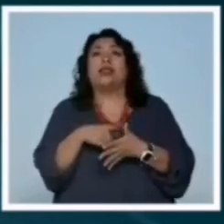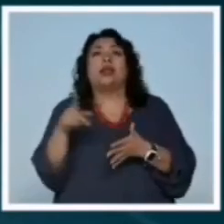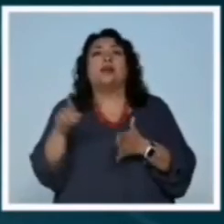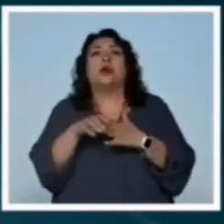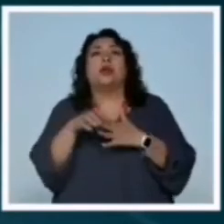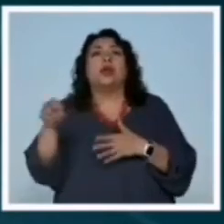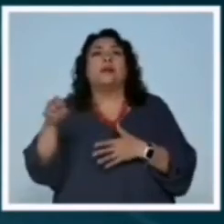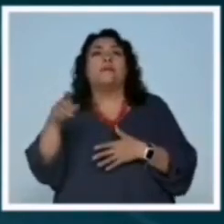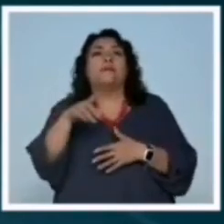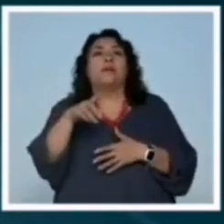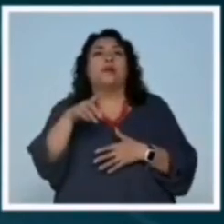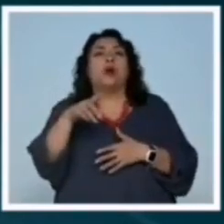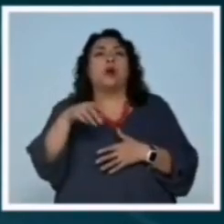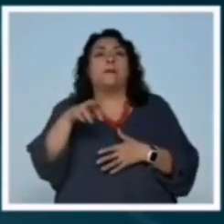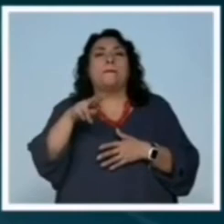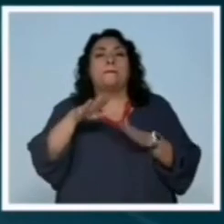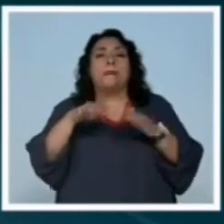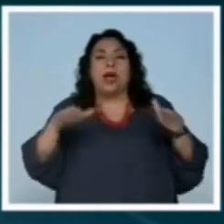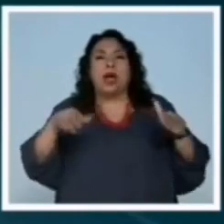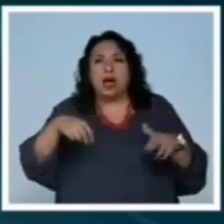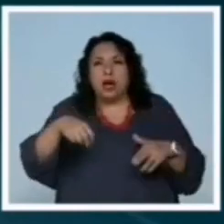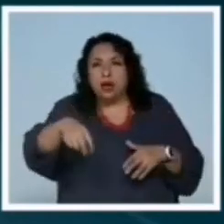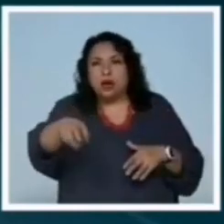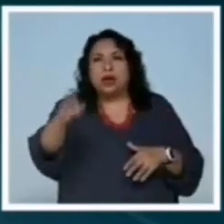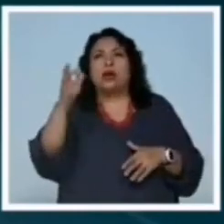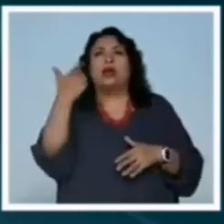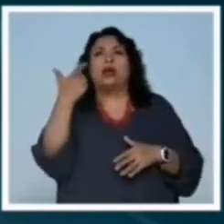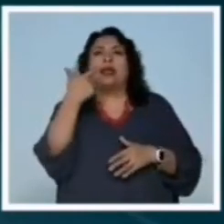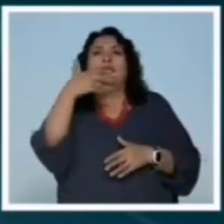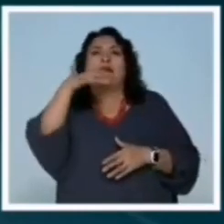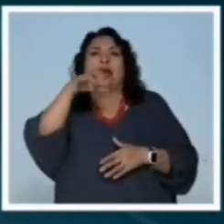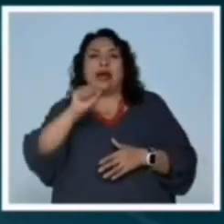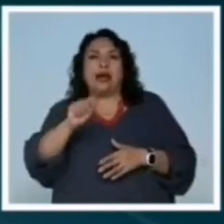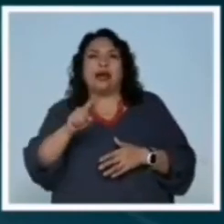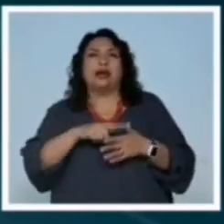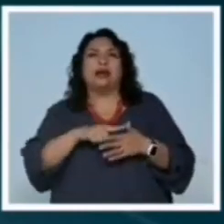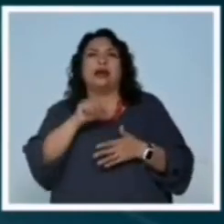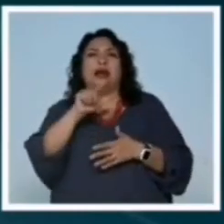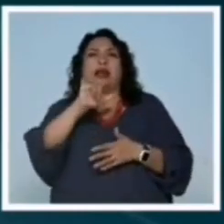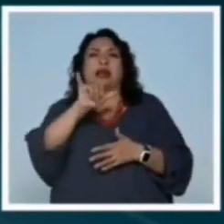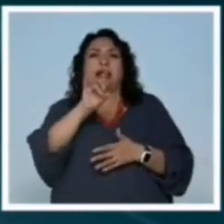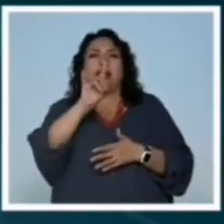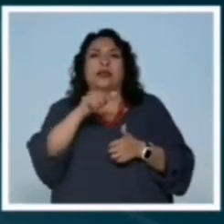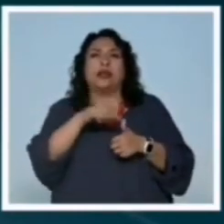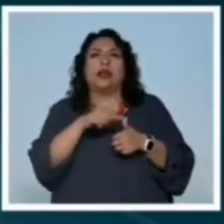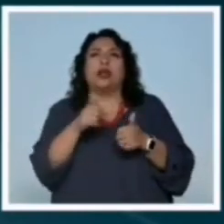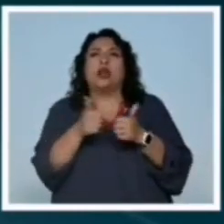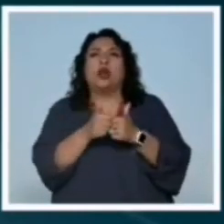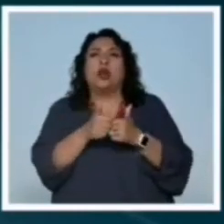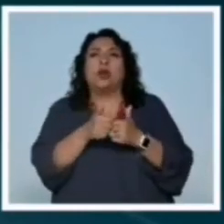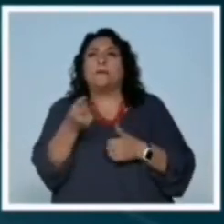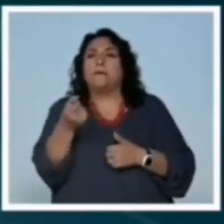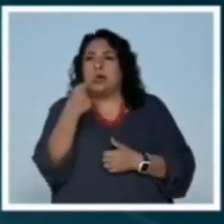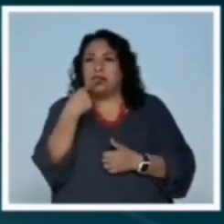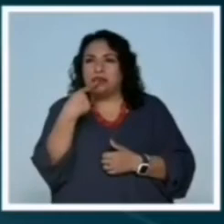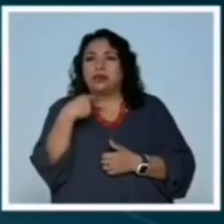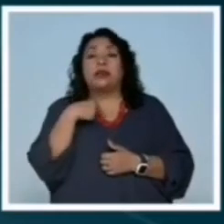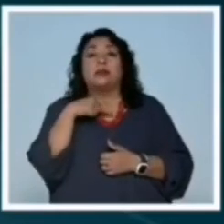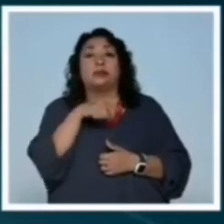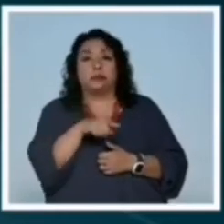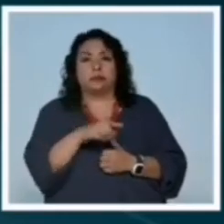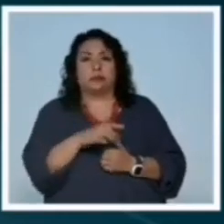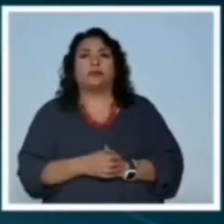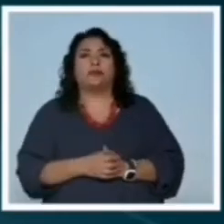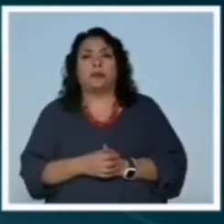mar con el gas éste alejandra pizarnik con pastillas y aquí lo